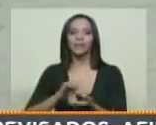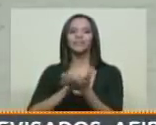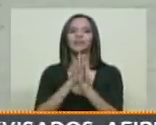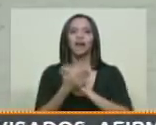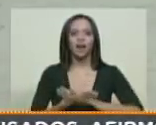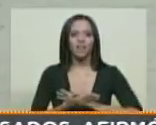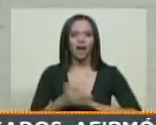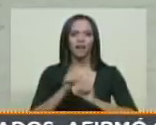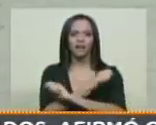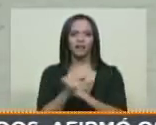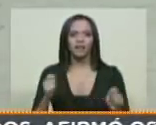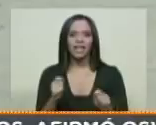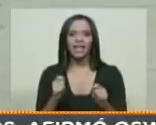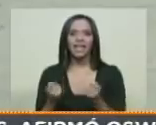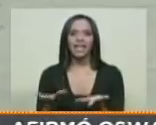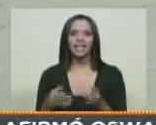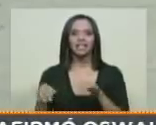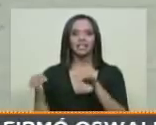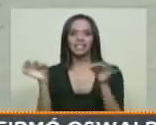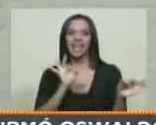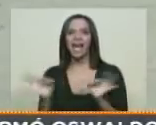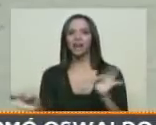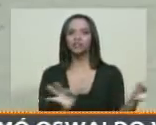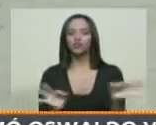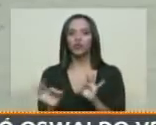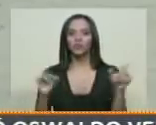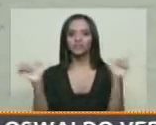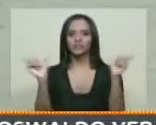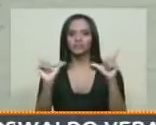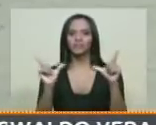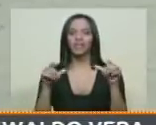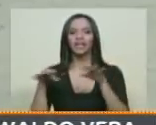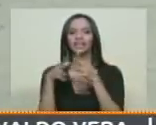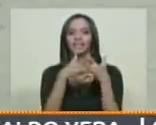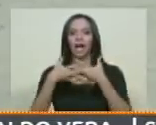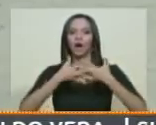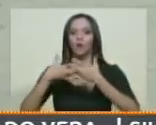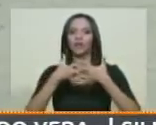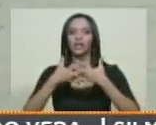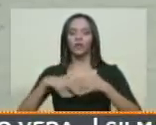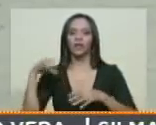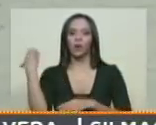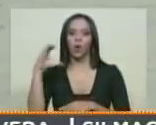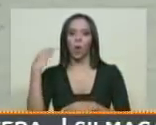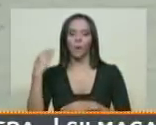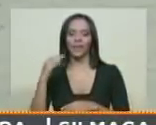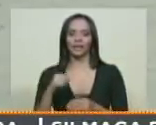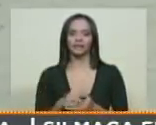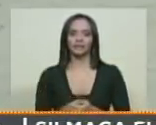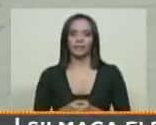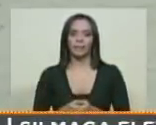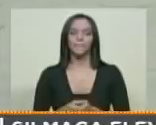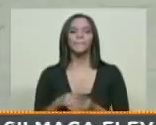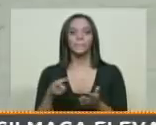de odio y el show mediático desde países como Estados Unidos y Colombia. Esta es la información que se ha generado este